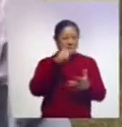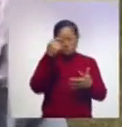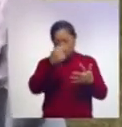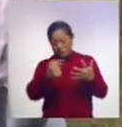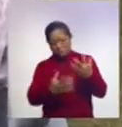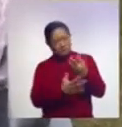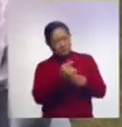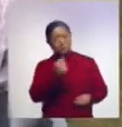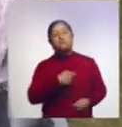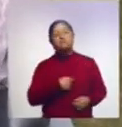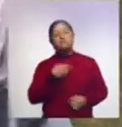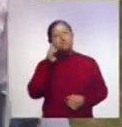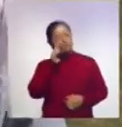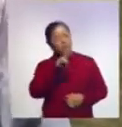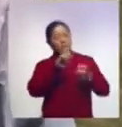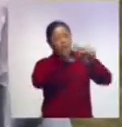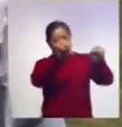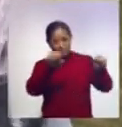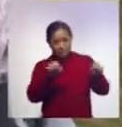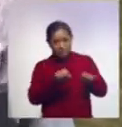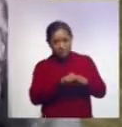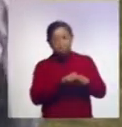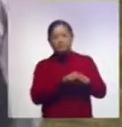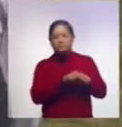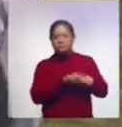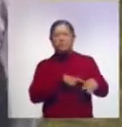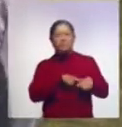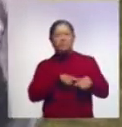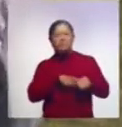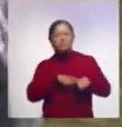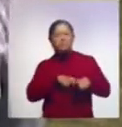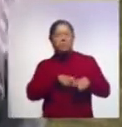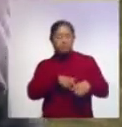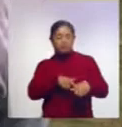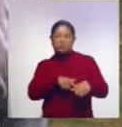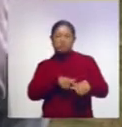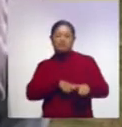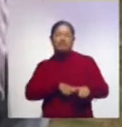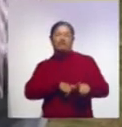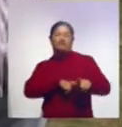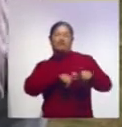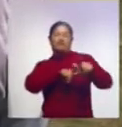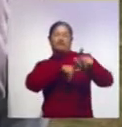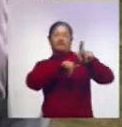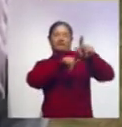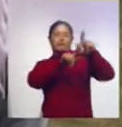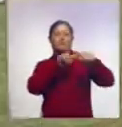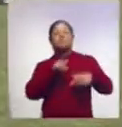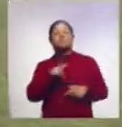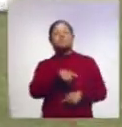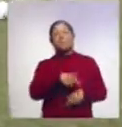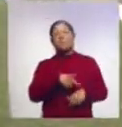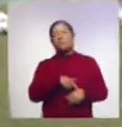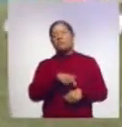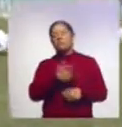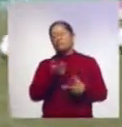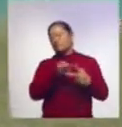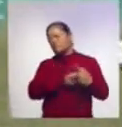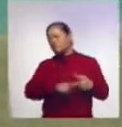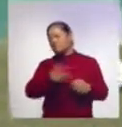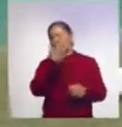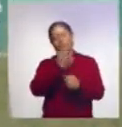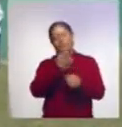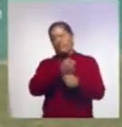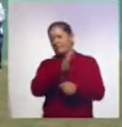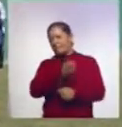forma. No vamos a, como dijiste vos, no hay que tirar campanas al vuelo porque esto recién está comenzando, es la quinta fecha. Reconoce que